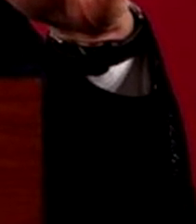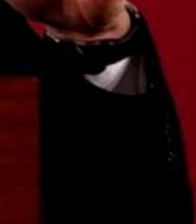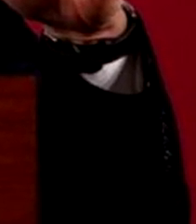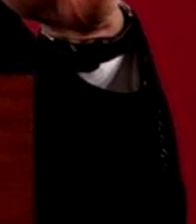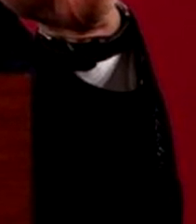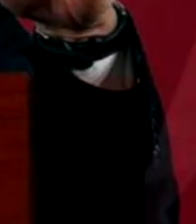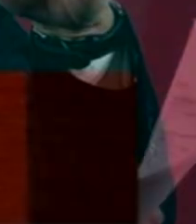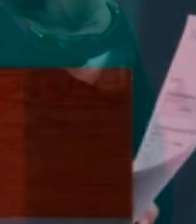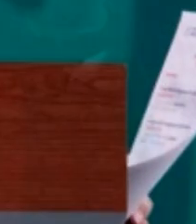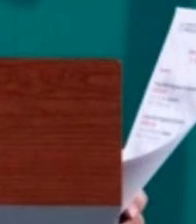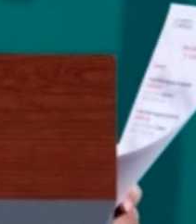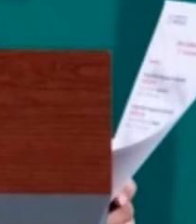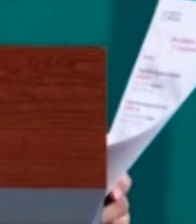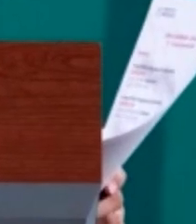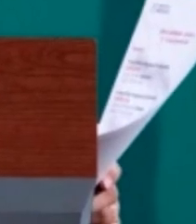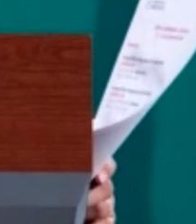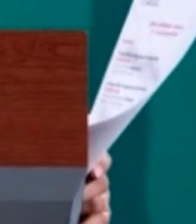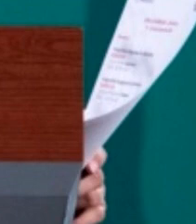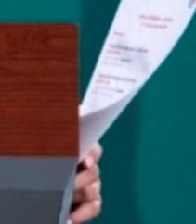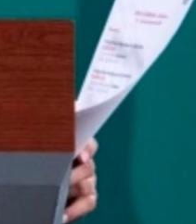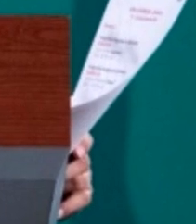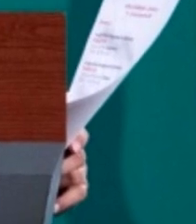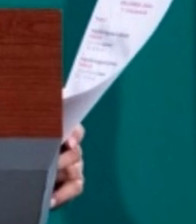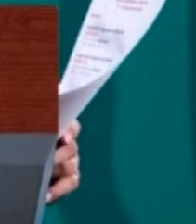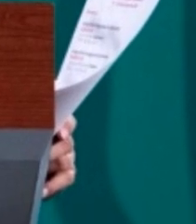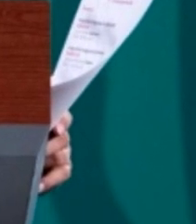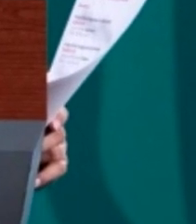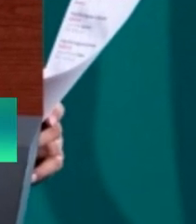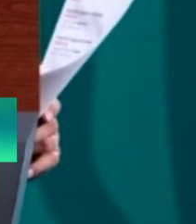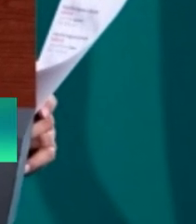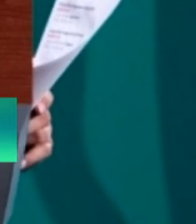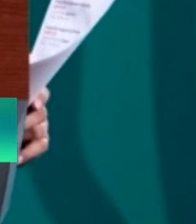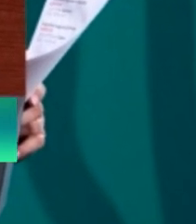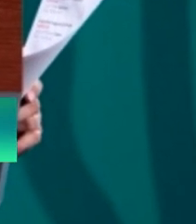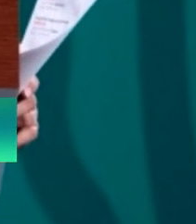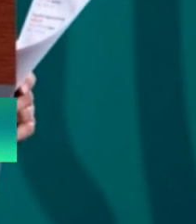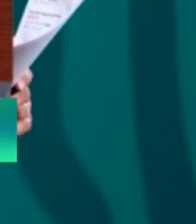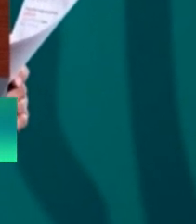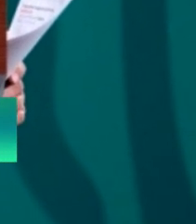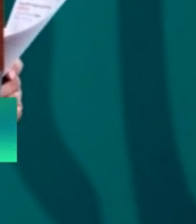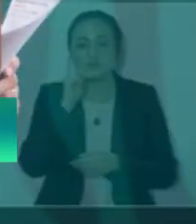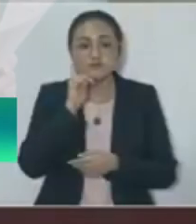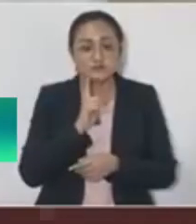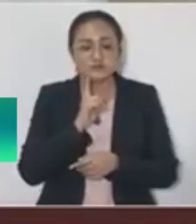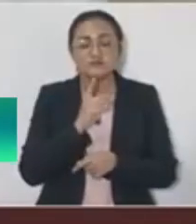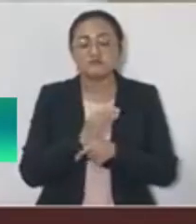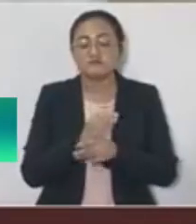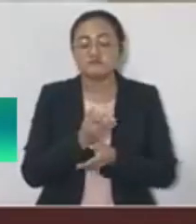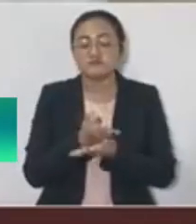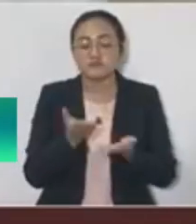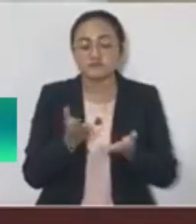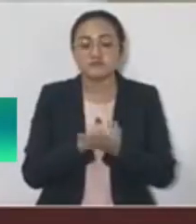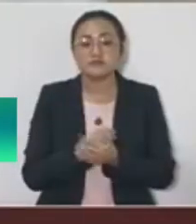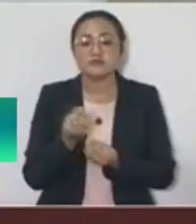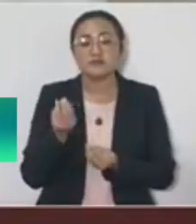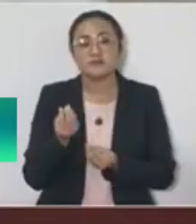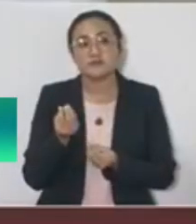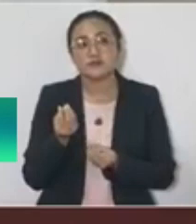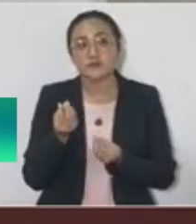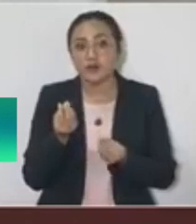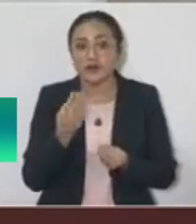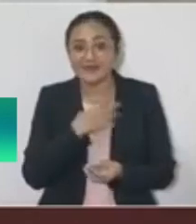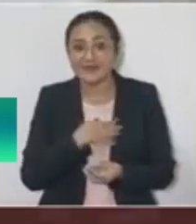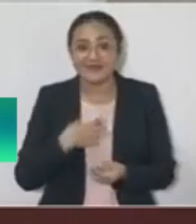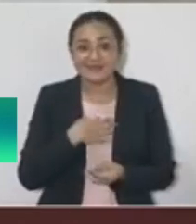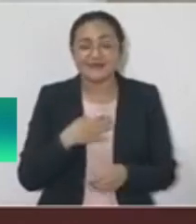capital al jefe del Ejecutivo Federal para la revisión de la entrega de programas sociales de bienestar. Muy contentos